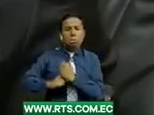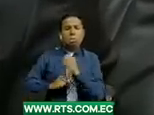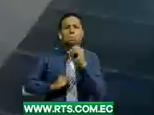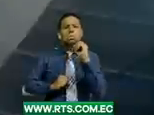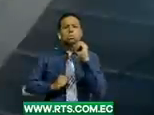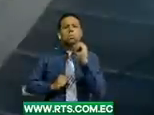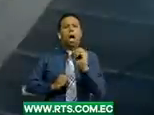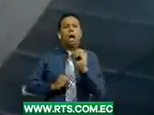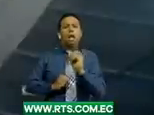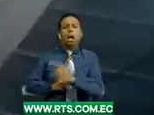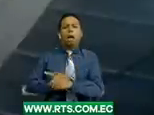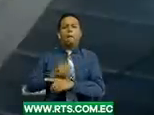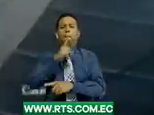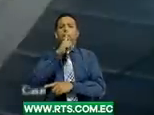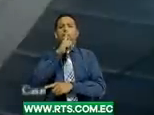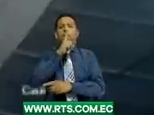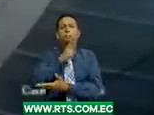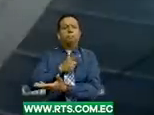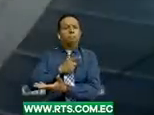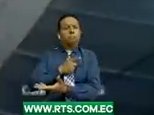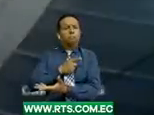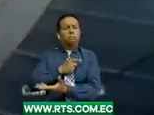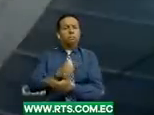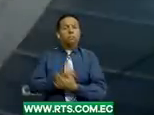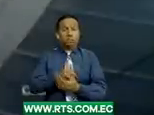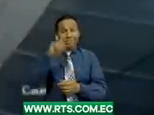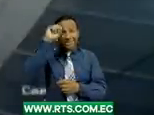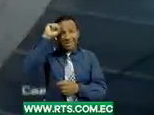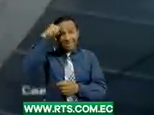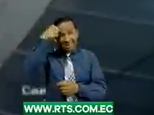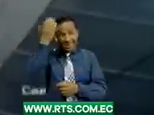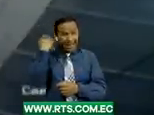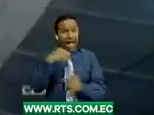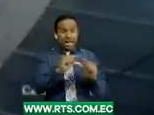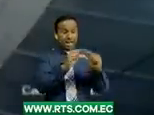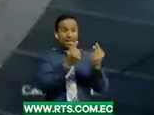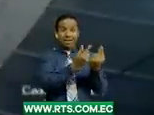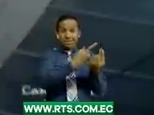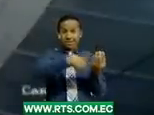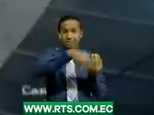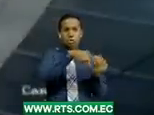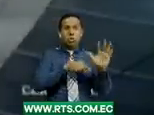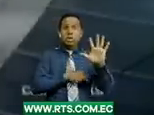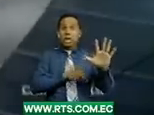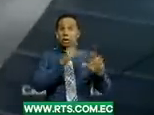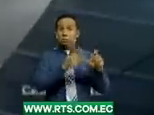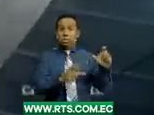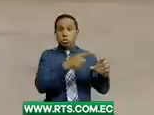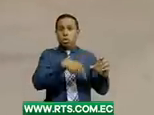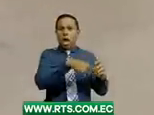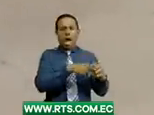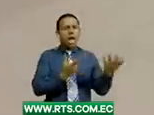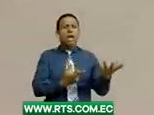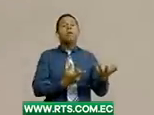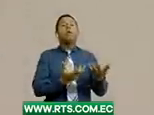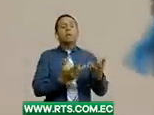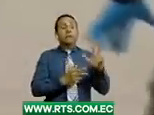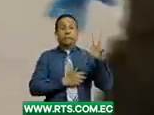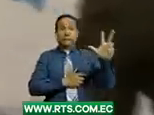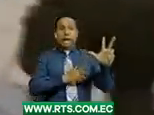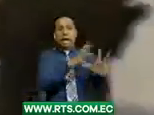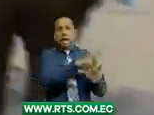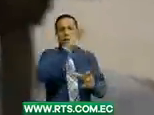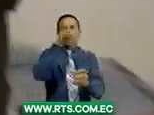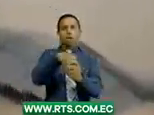Guayas se han dado. Recordemos que un grupo delincuencial fue judicializado. Se trata de 5 miembros de una banda, de los cuales 3 están